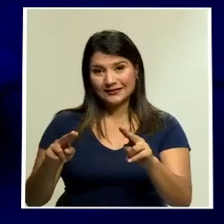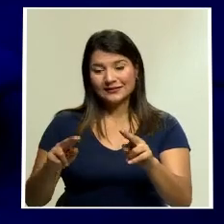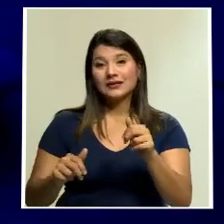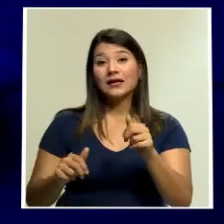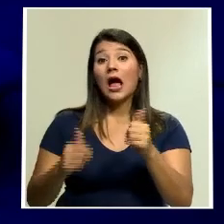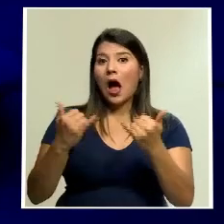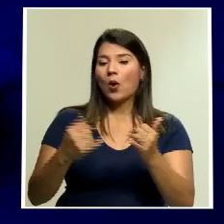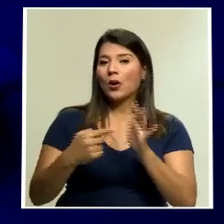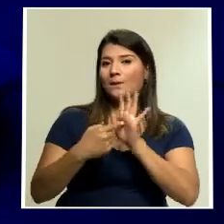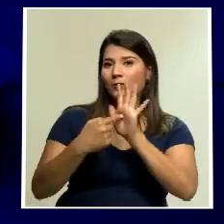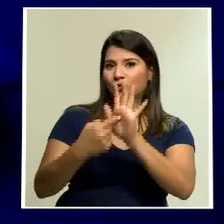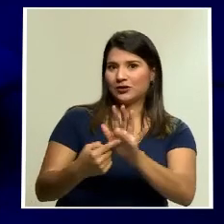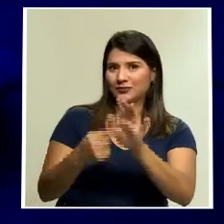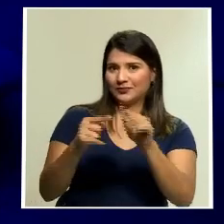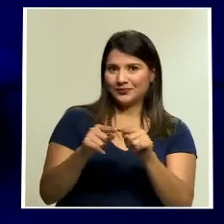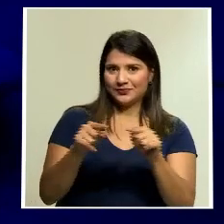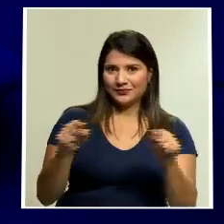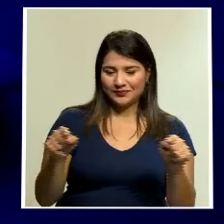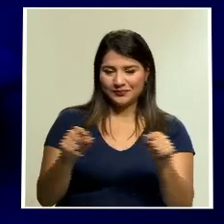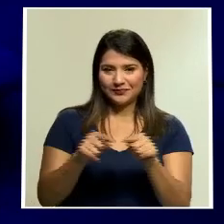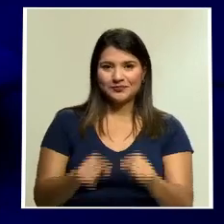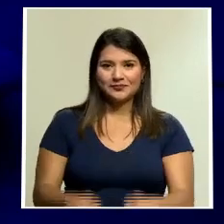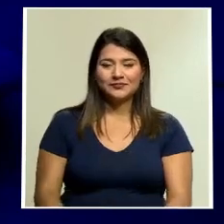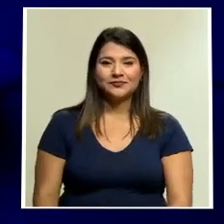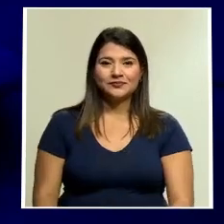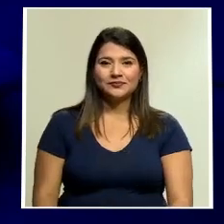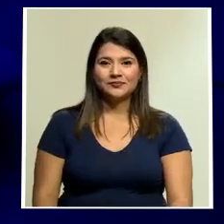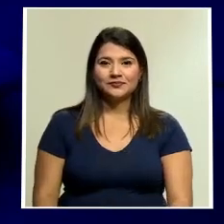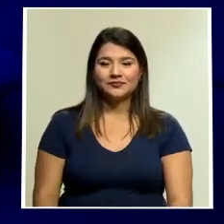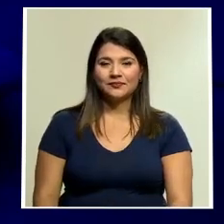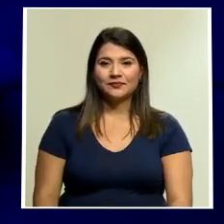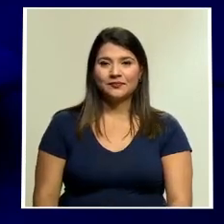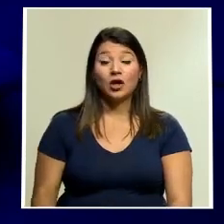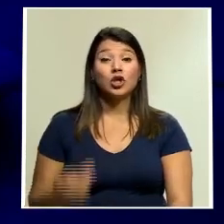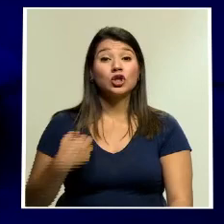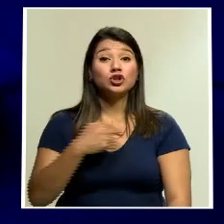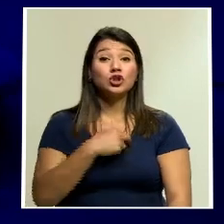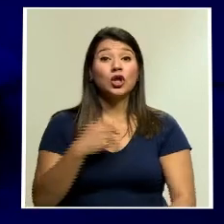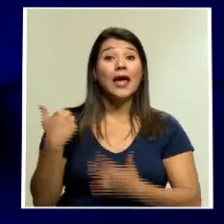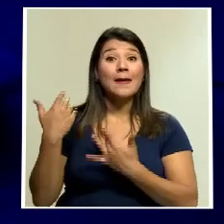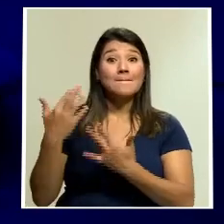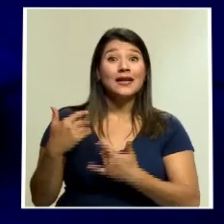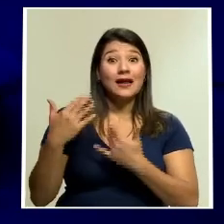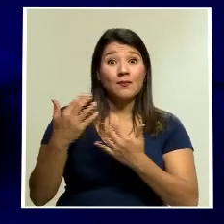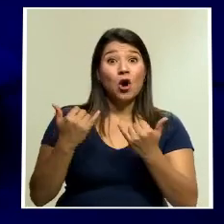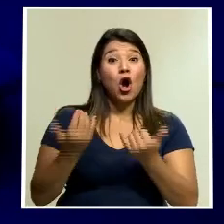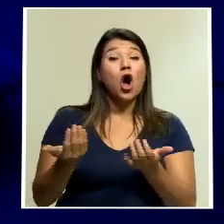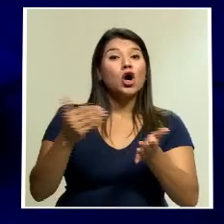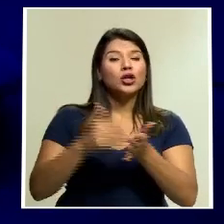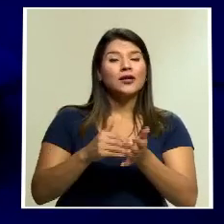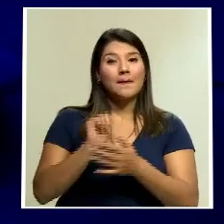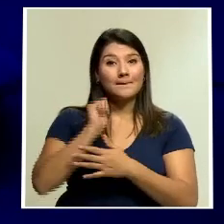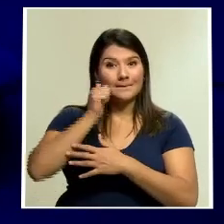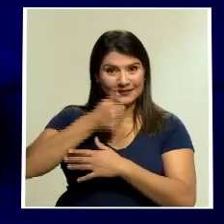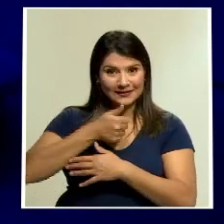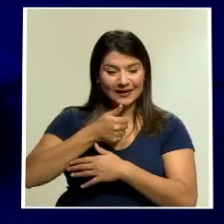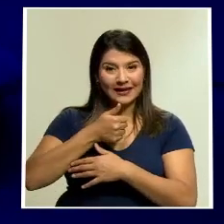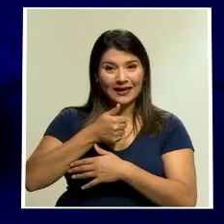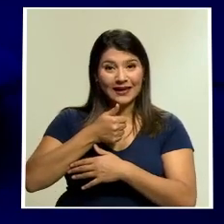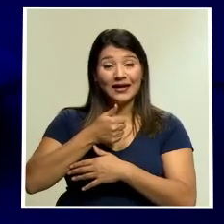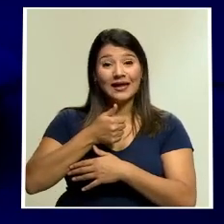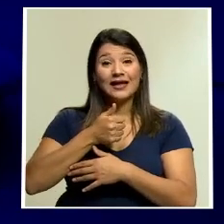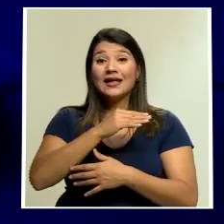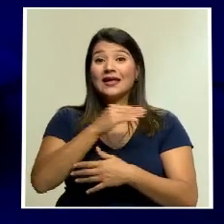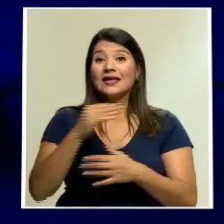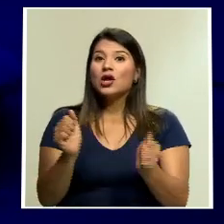dirección aparece en este momento en la pantalla. Los esperamos nuevamente mañana y con